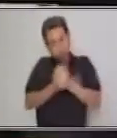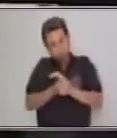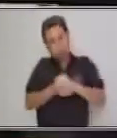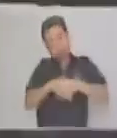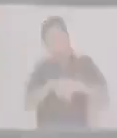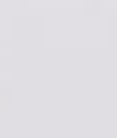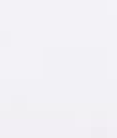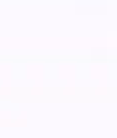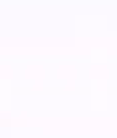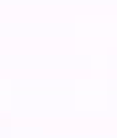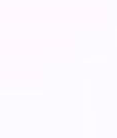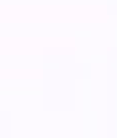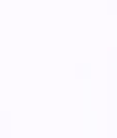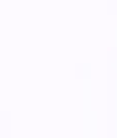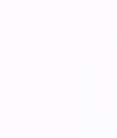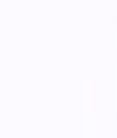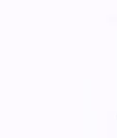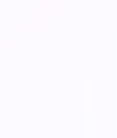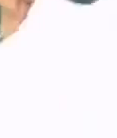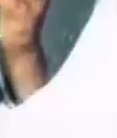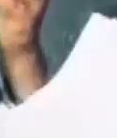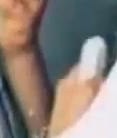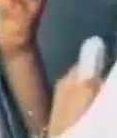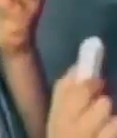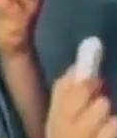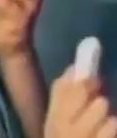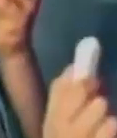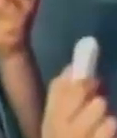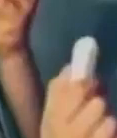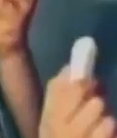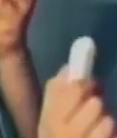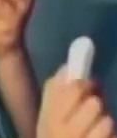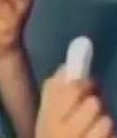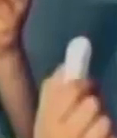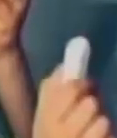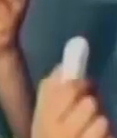A continuación, matemática quinto primaria.